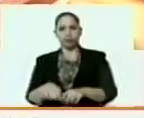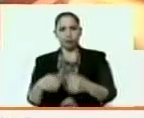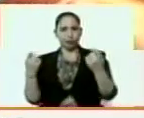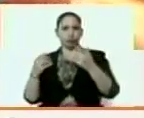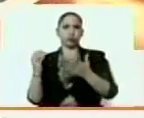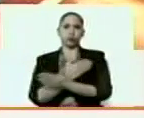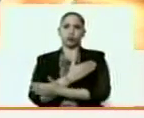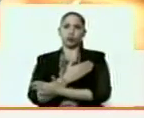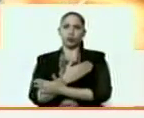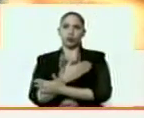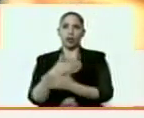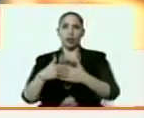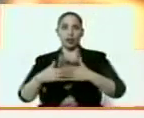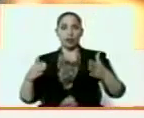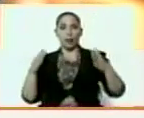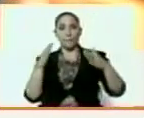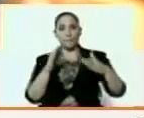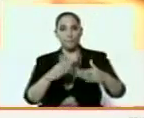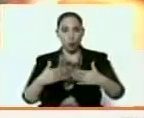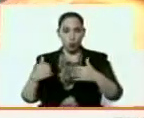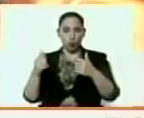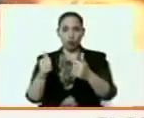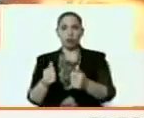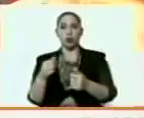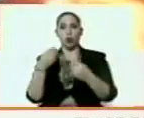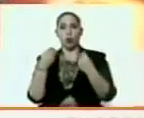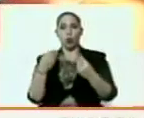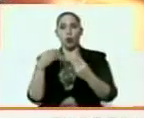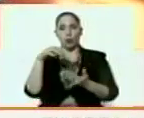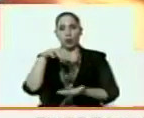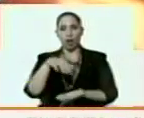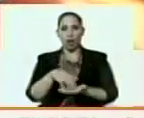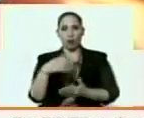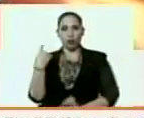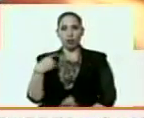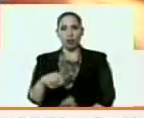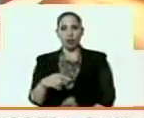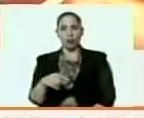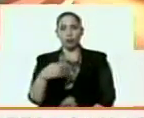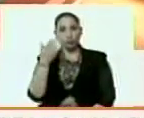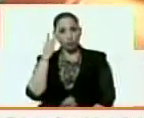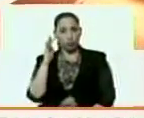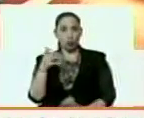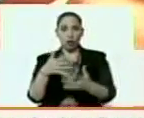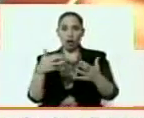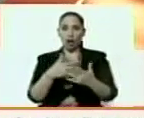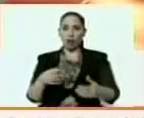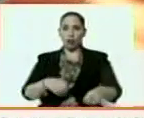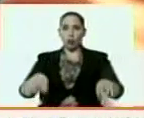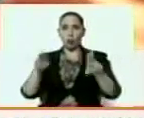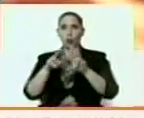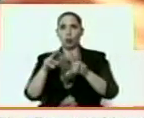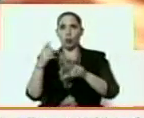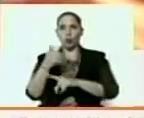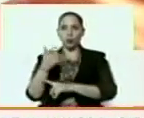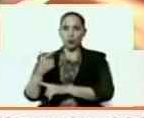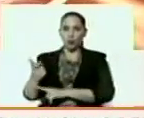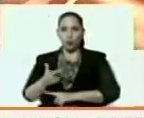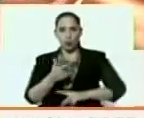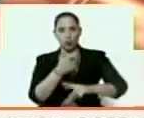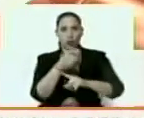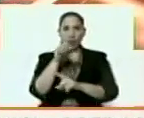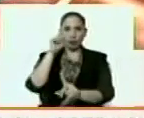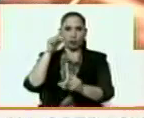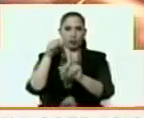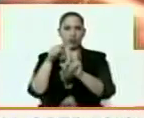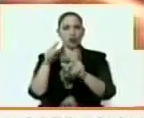la garantía de protección que como Estado tenemos según la Carta de las Naciones Unidas. Eso es lo que busca esta operación. Y entonces dice,